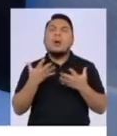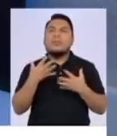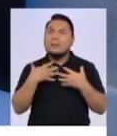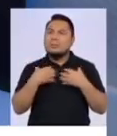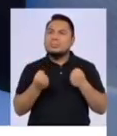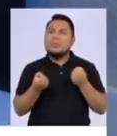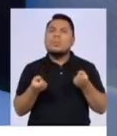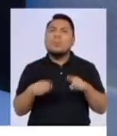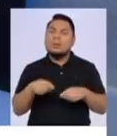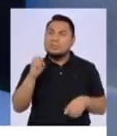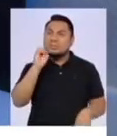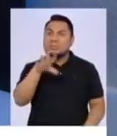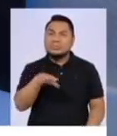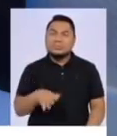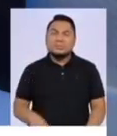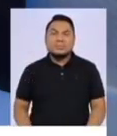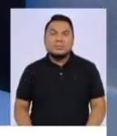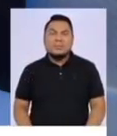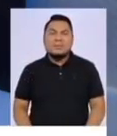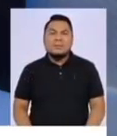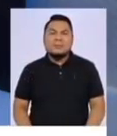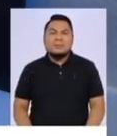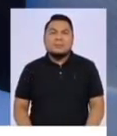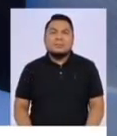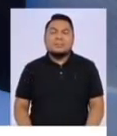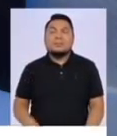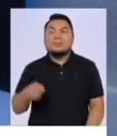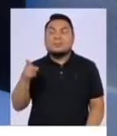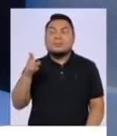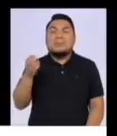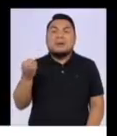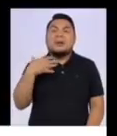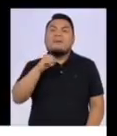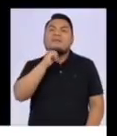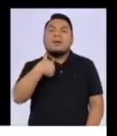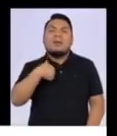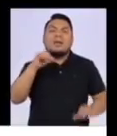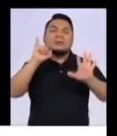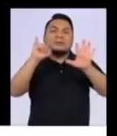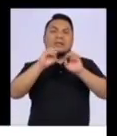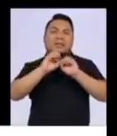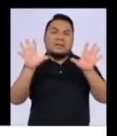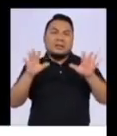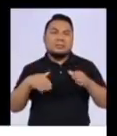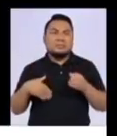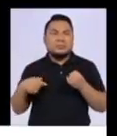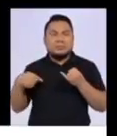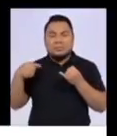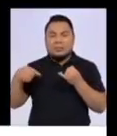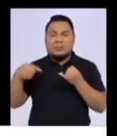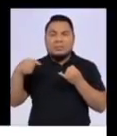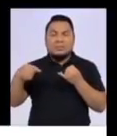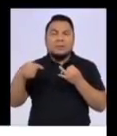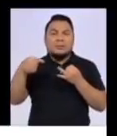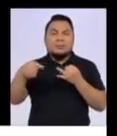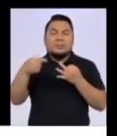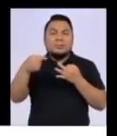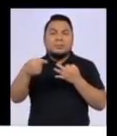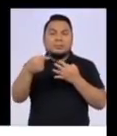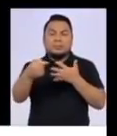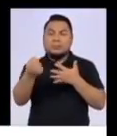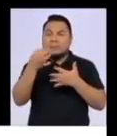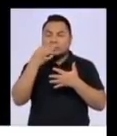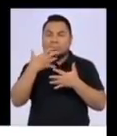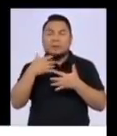podrías recuperarte? Entiendo que faltan 6 días para que ya, en teoría, cumpla el